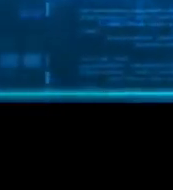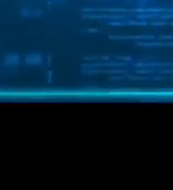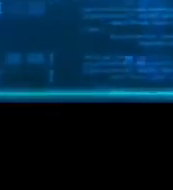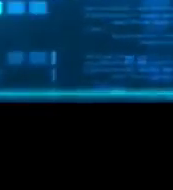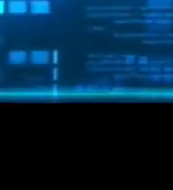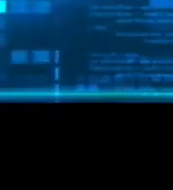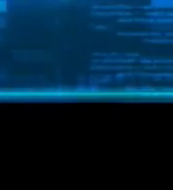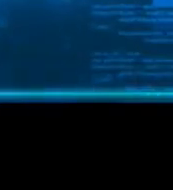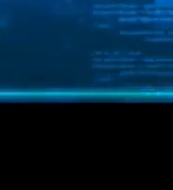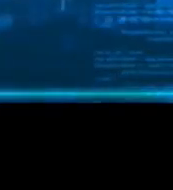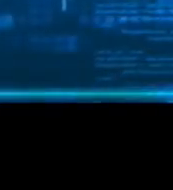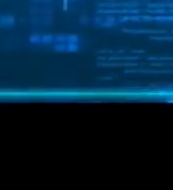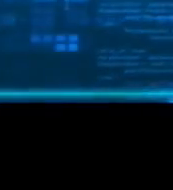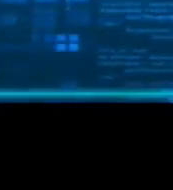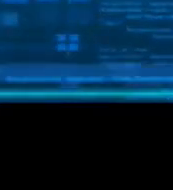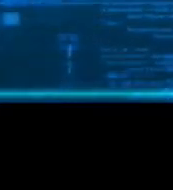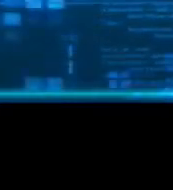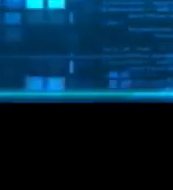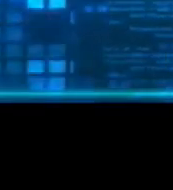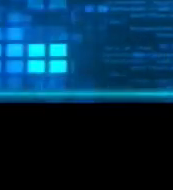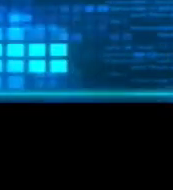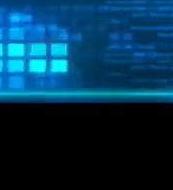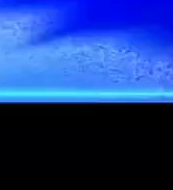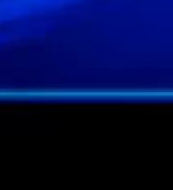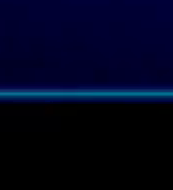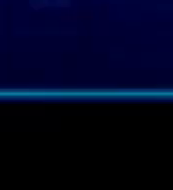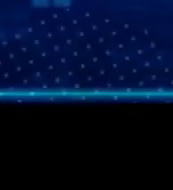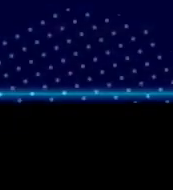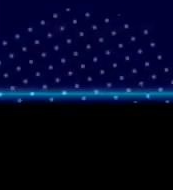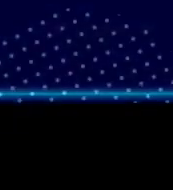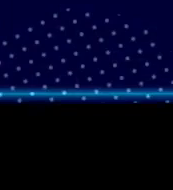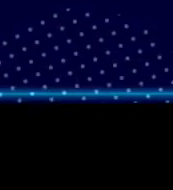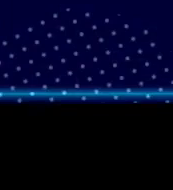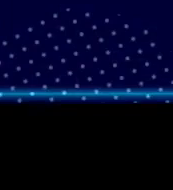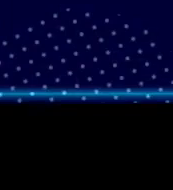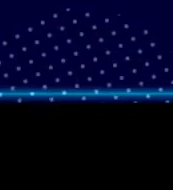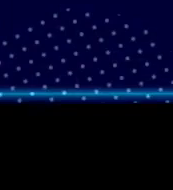ponte cómodo y disfruta de todo lo que hemos preparado para